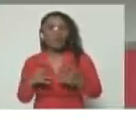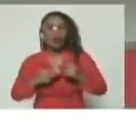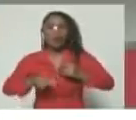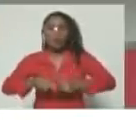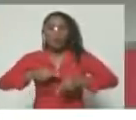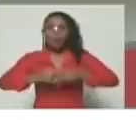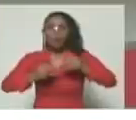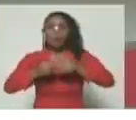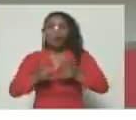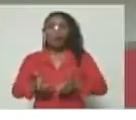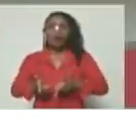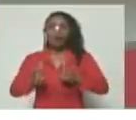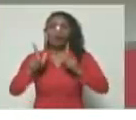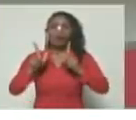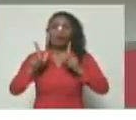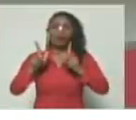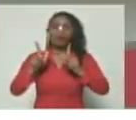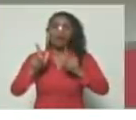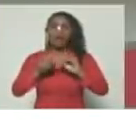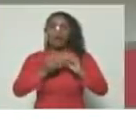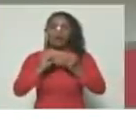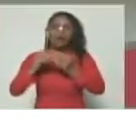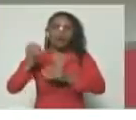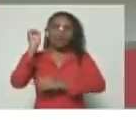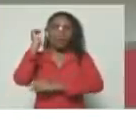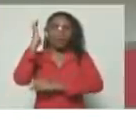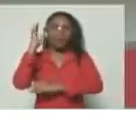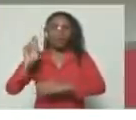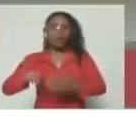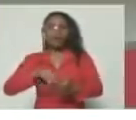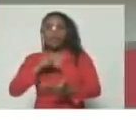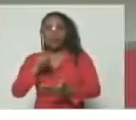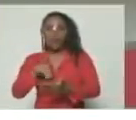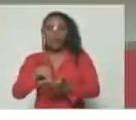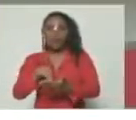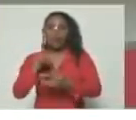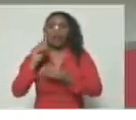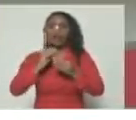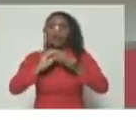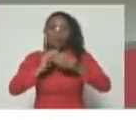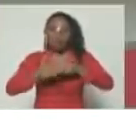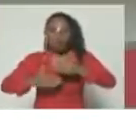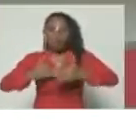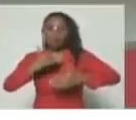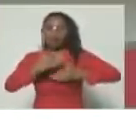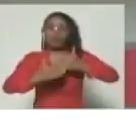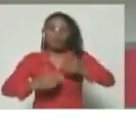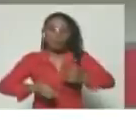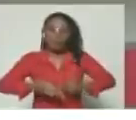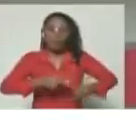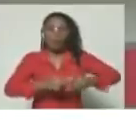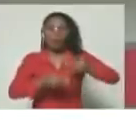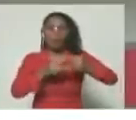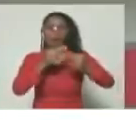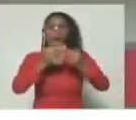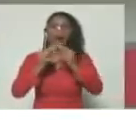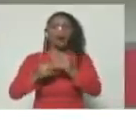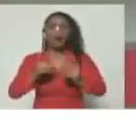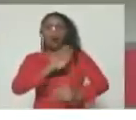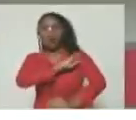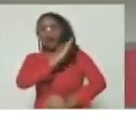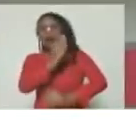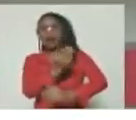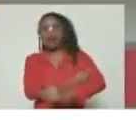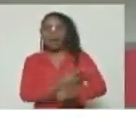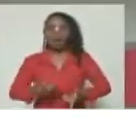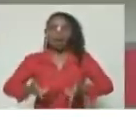reconstruyendo la autoridad del Parlamento. Se va reconstruyendo y se va fortaleciendo la autoridad del